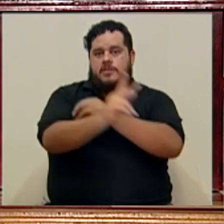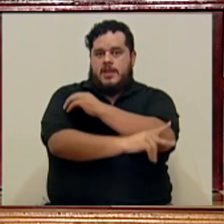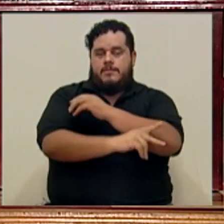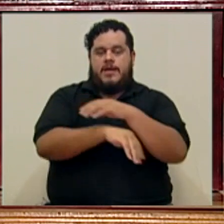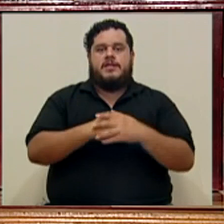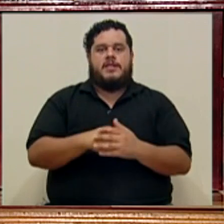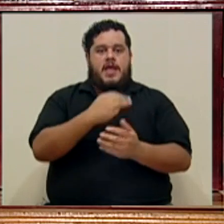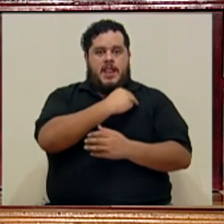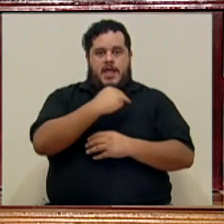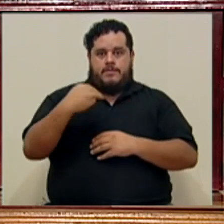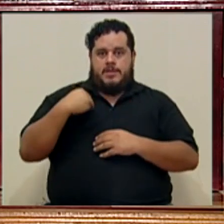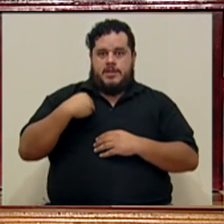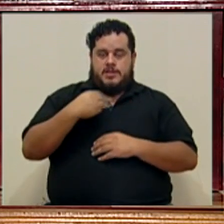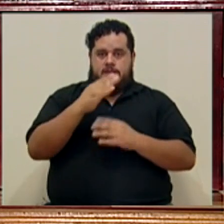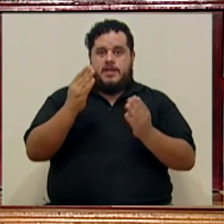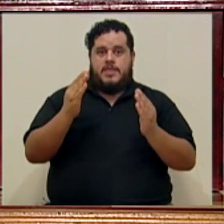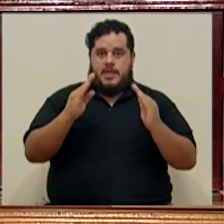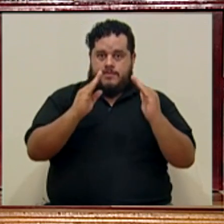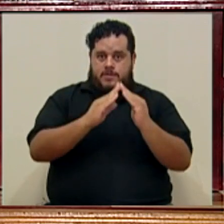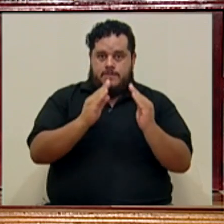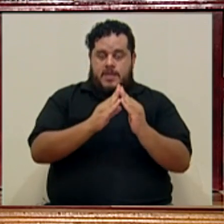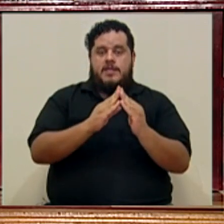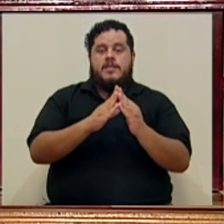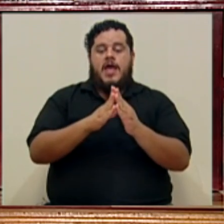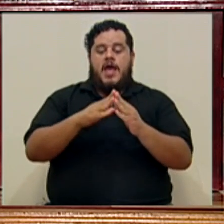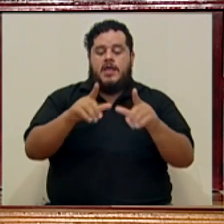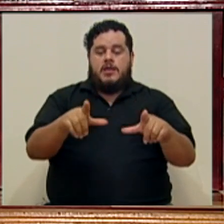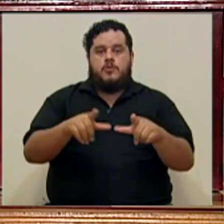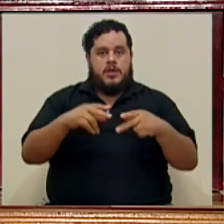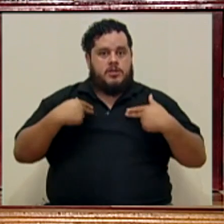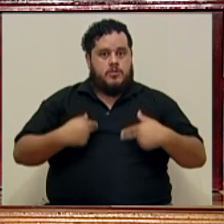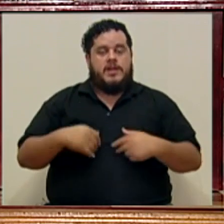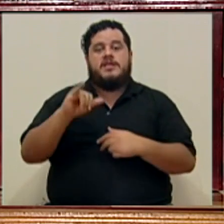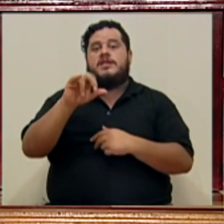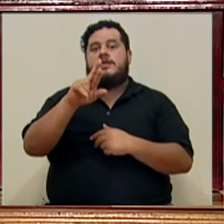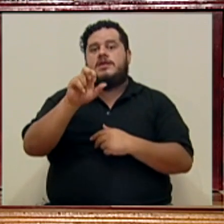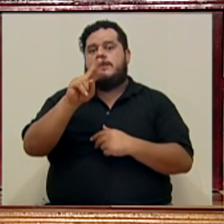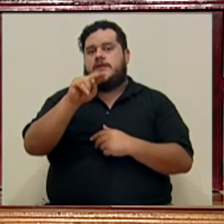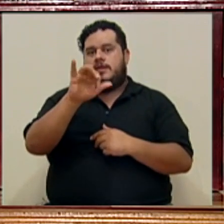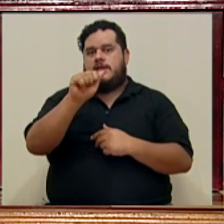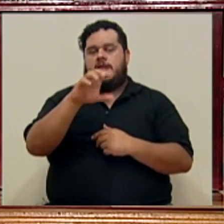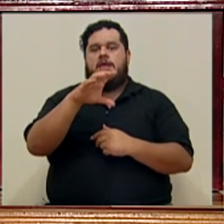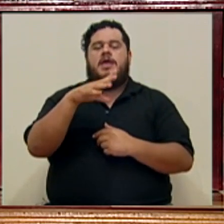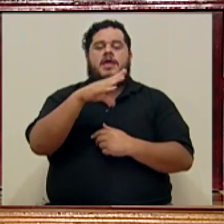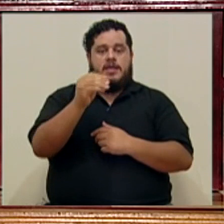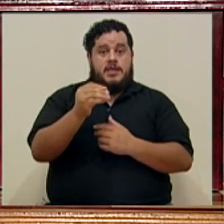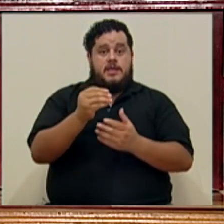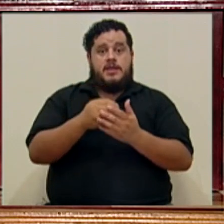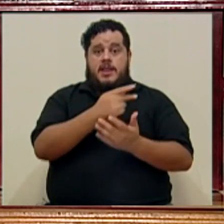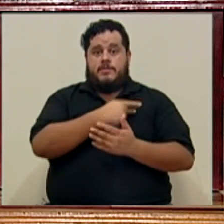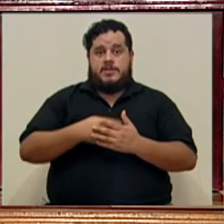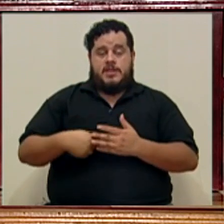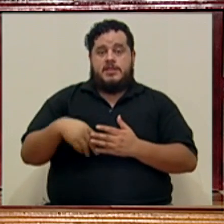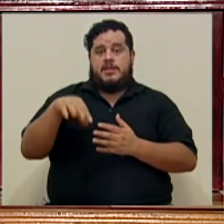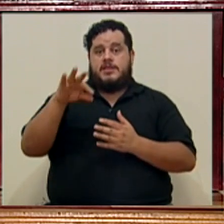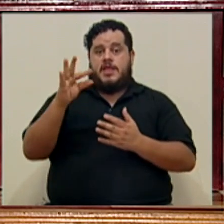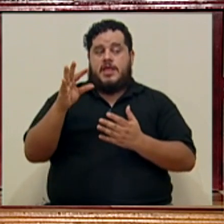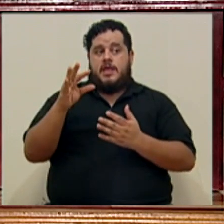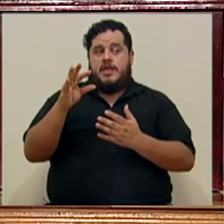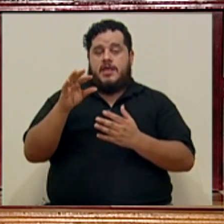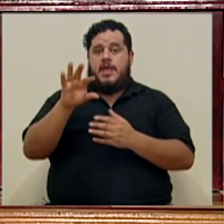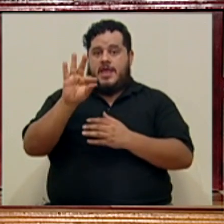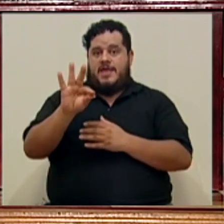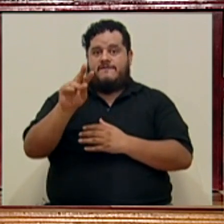de Vivienda y Asentamientos Humanos, la señora Irene Campos, y la presidenta ejecutiva del Instituto de Fomento y